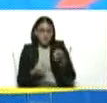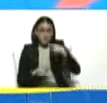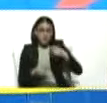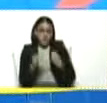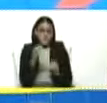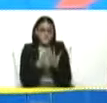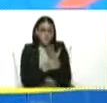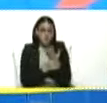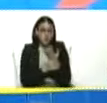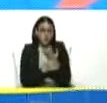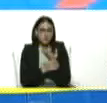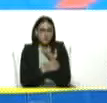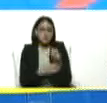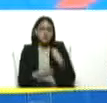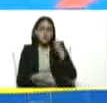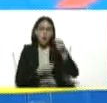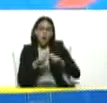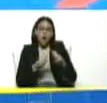de matar,